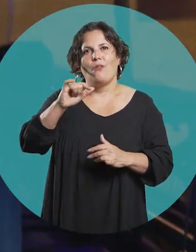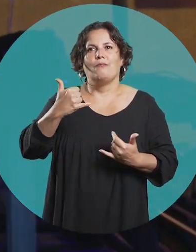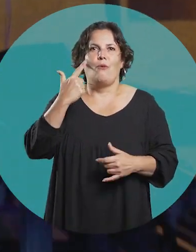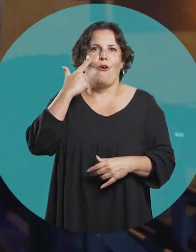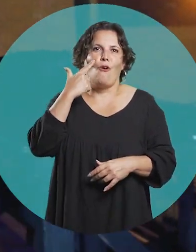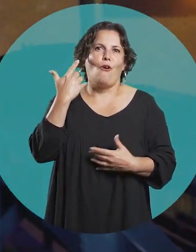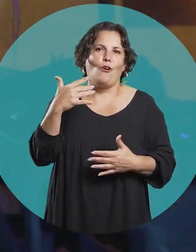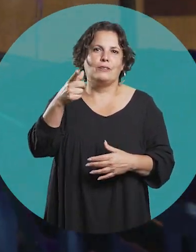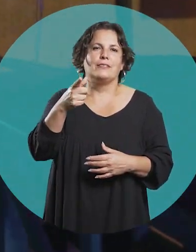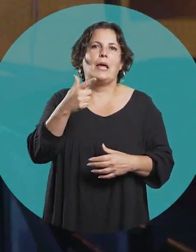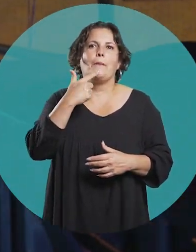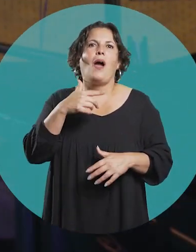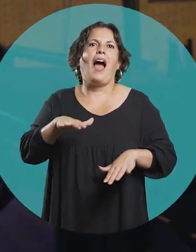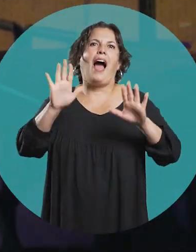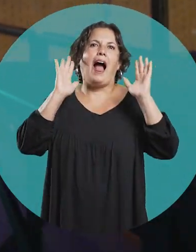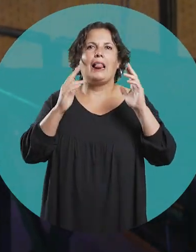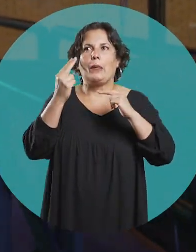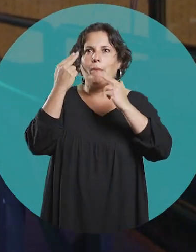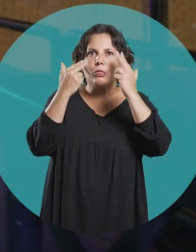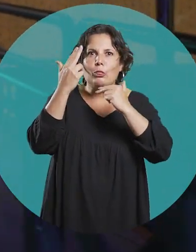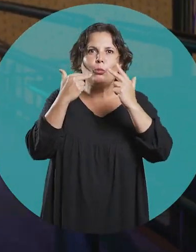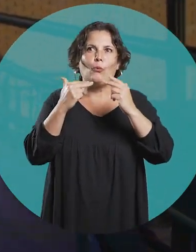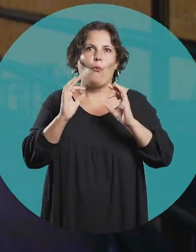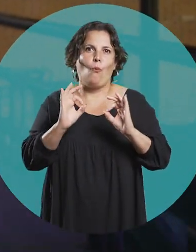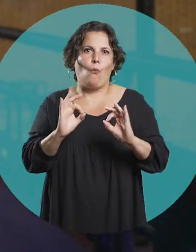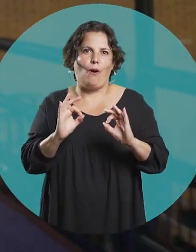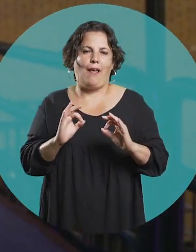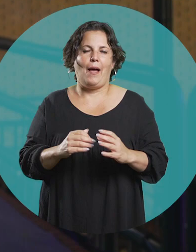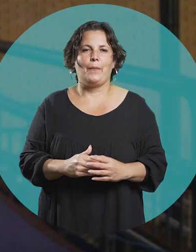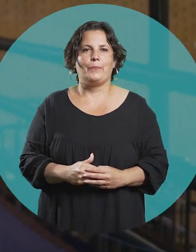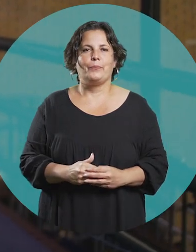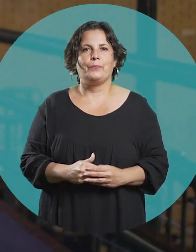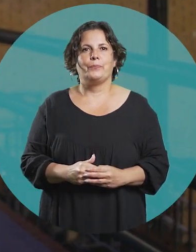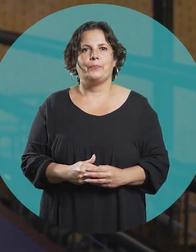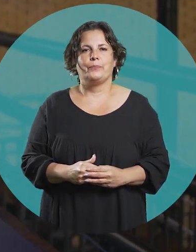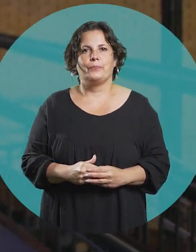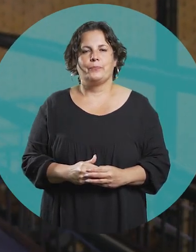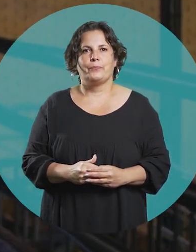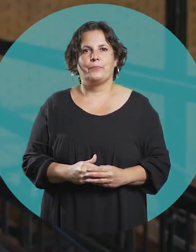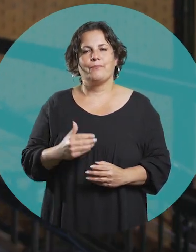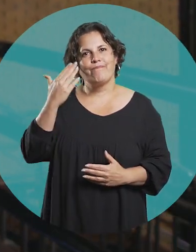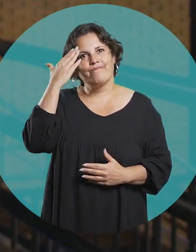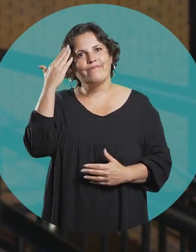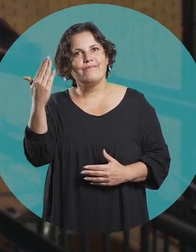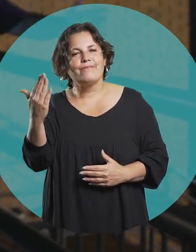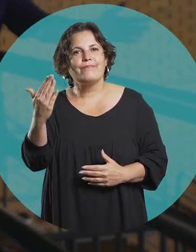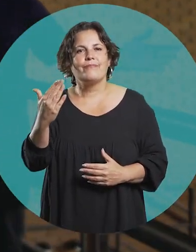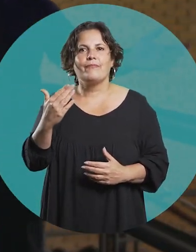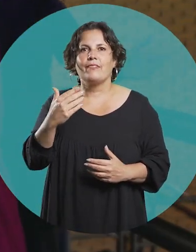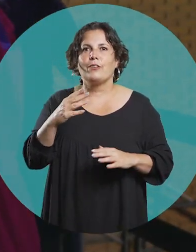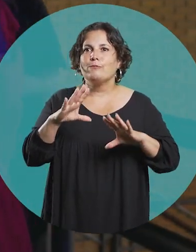conocemos. Antes de la pintura y chapa y pintura. No te vieron. Hola, ¿Cómo